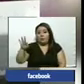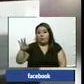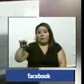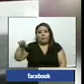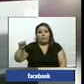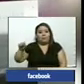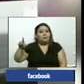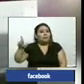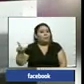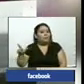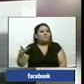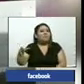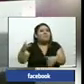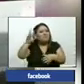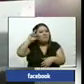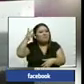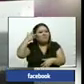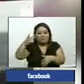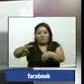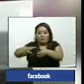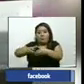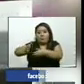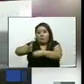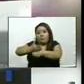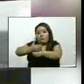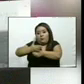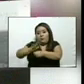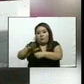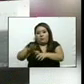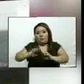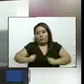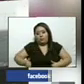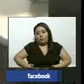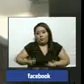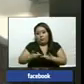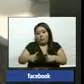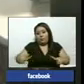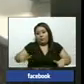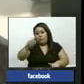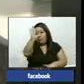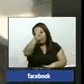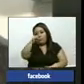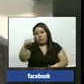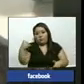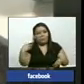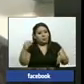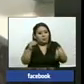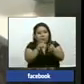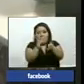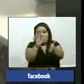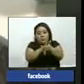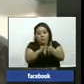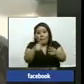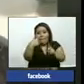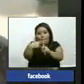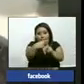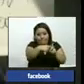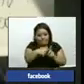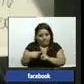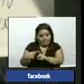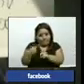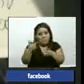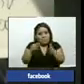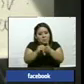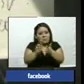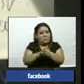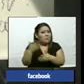FSLN son las siglas del partido de gobierno Frente Sandinista de Liberación Nacional, que fueron marcadas en las tumbas de varios manifestantes